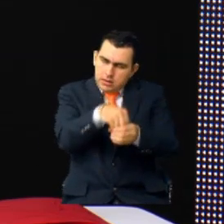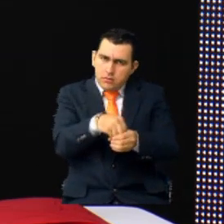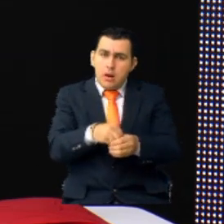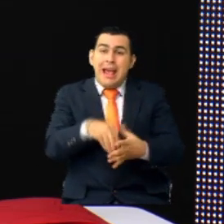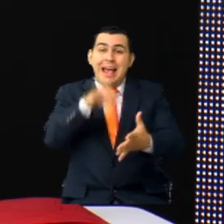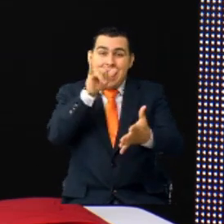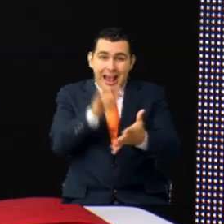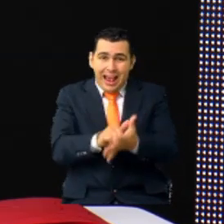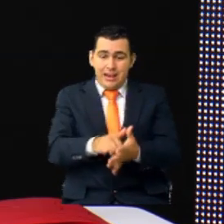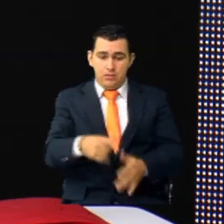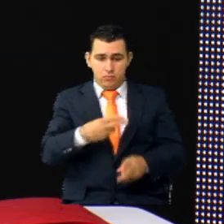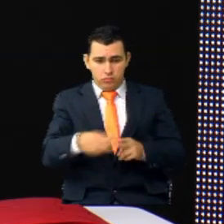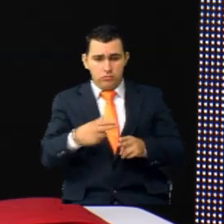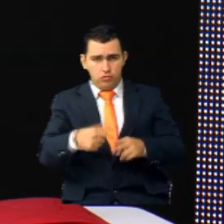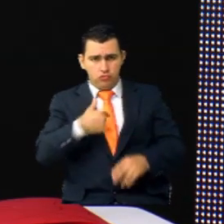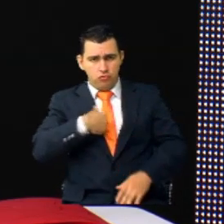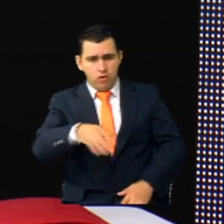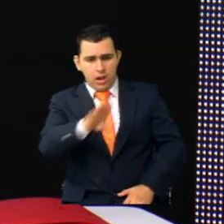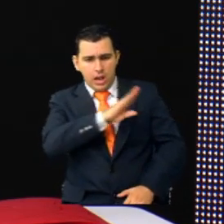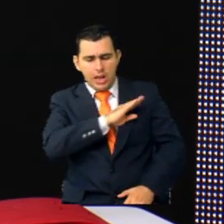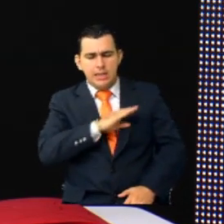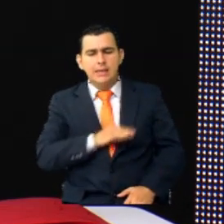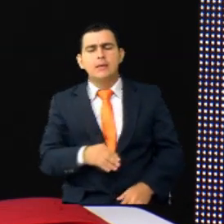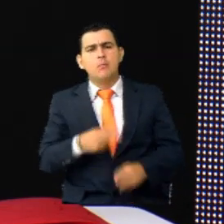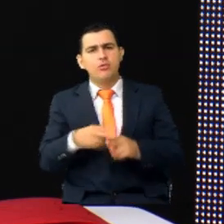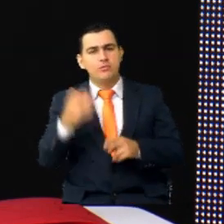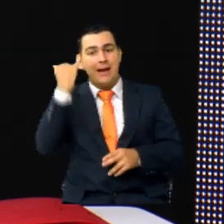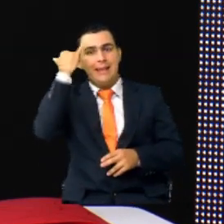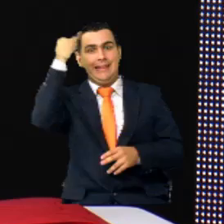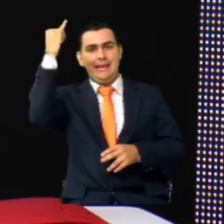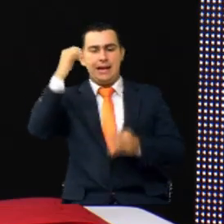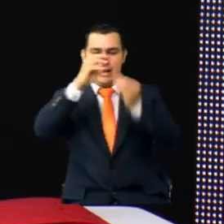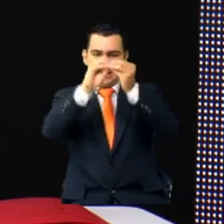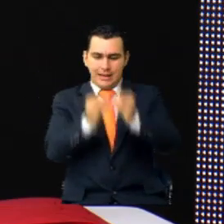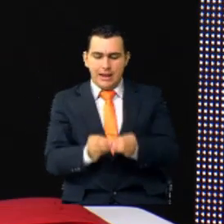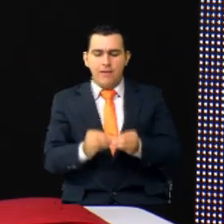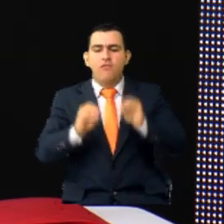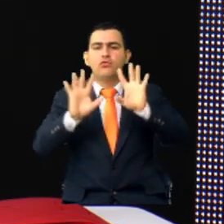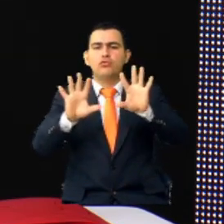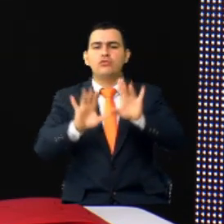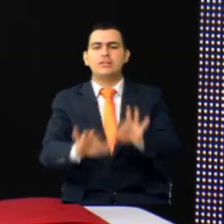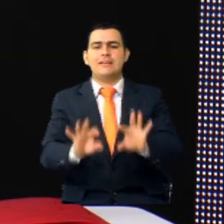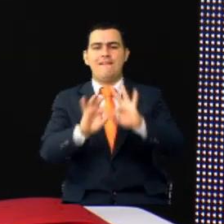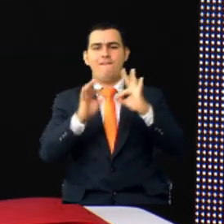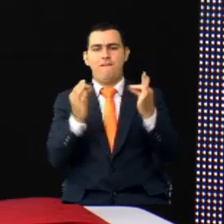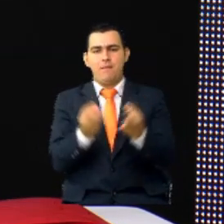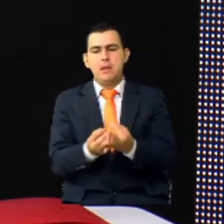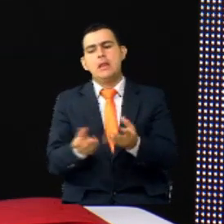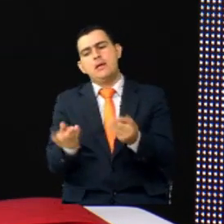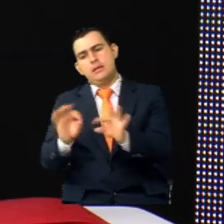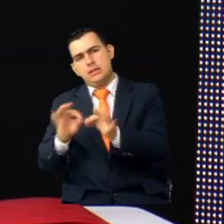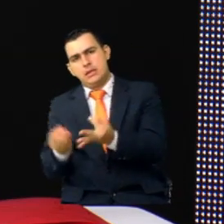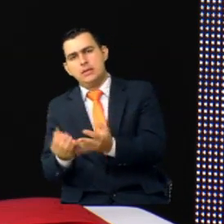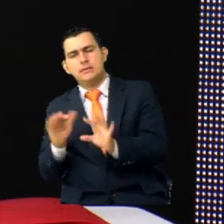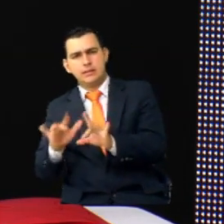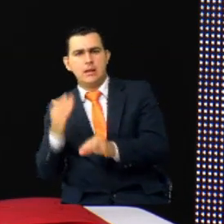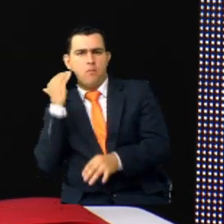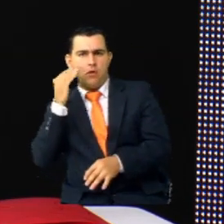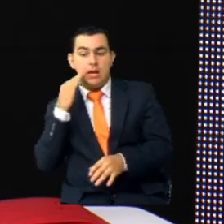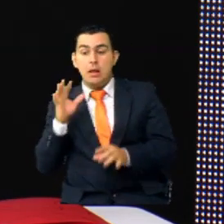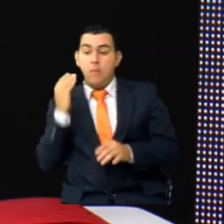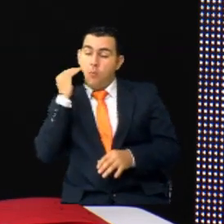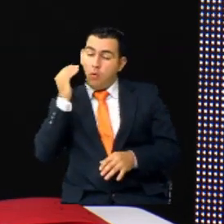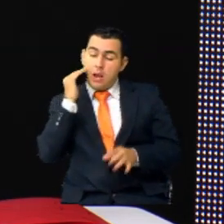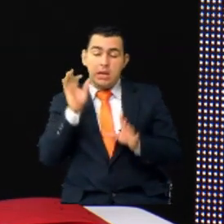como alcalde la Secretaría de la Familia y la Secretaría de la Mujer. Será muy importante la mujer en todo